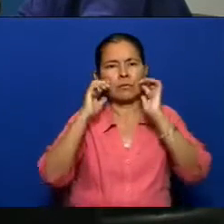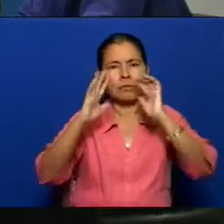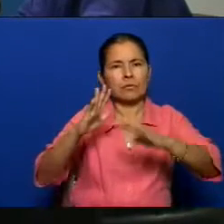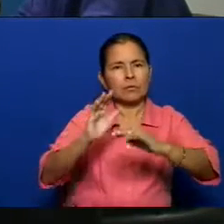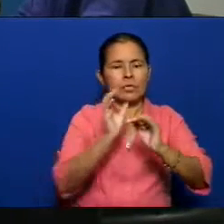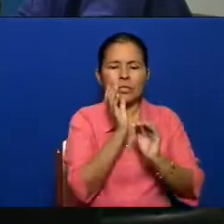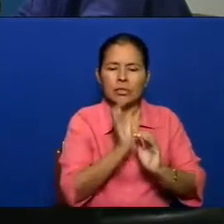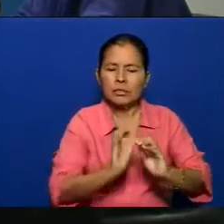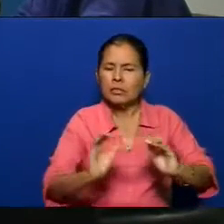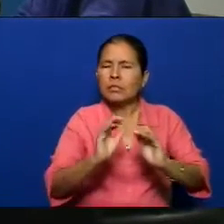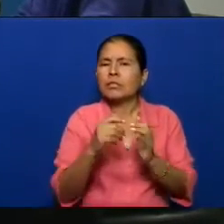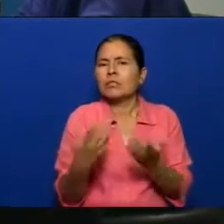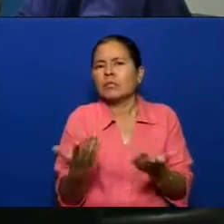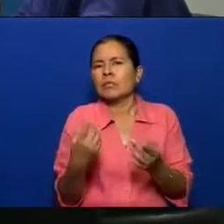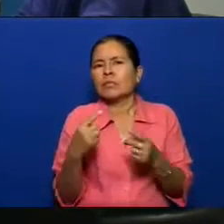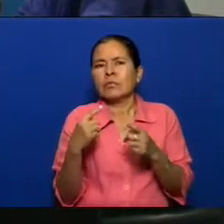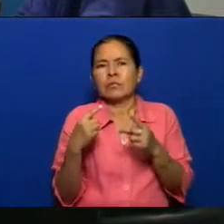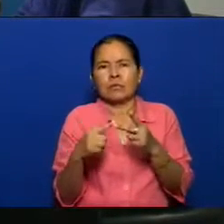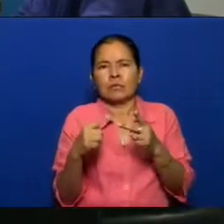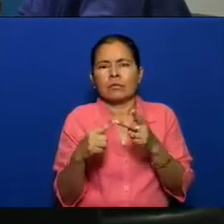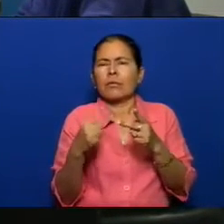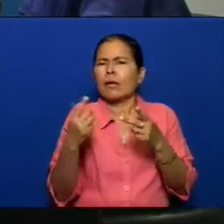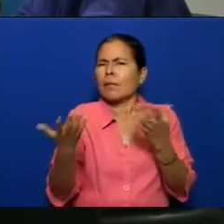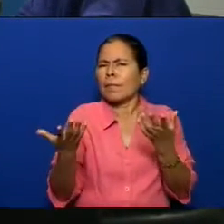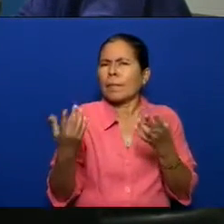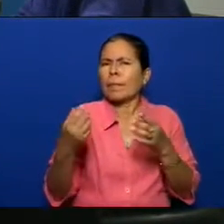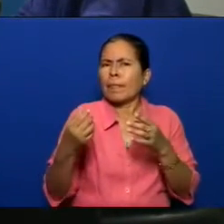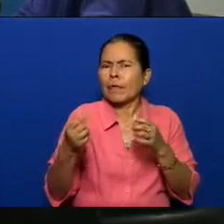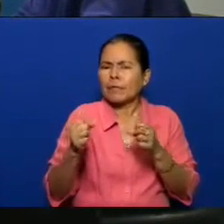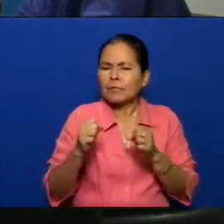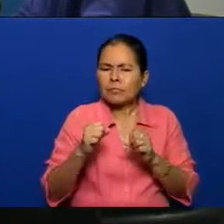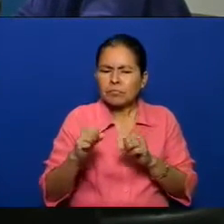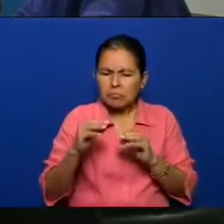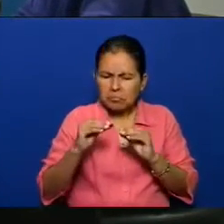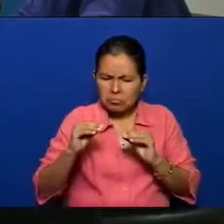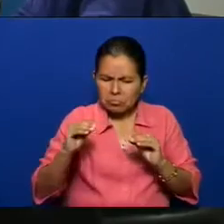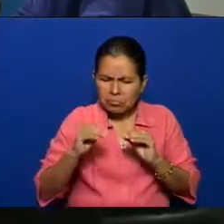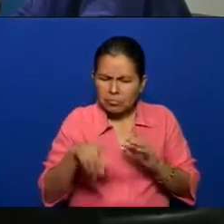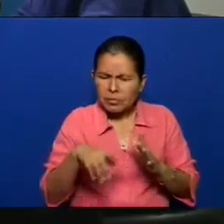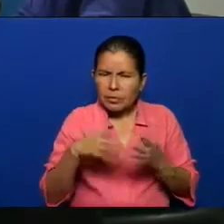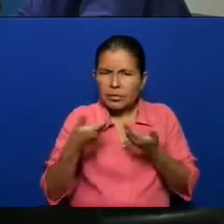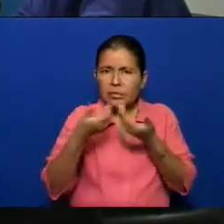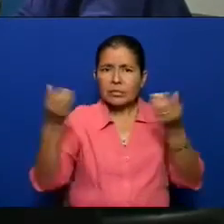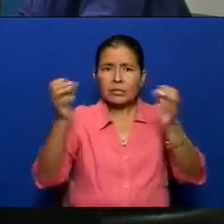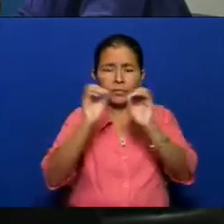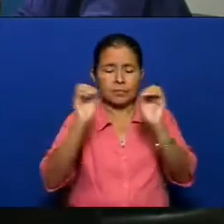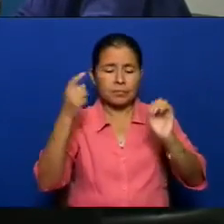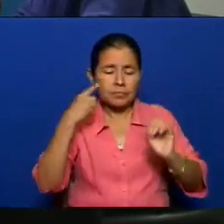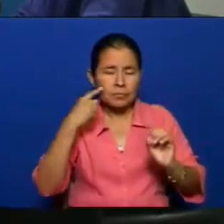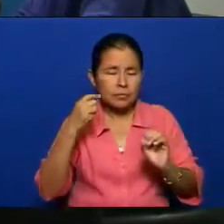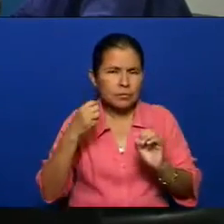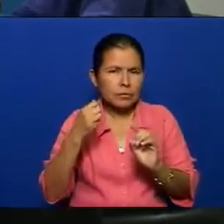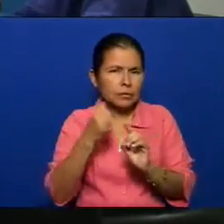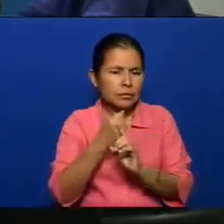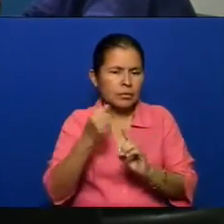Alrededor de si es posible educar sin violencia, es posible. Y hay una cantidad de